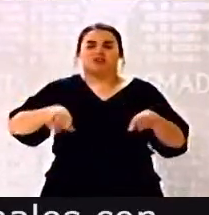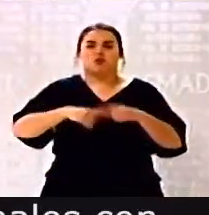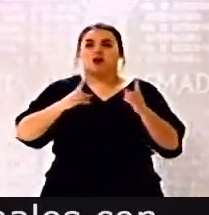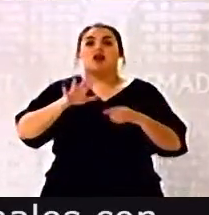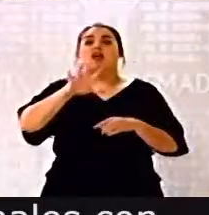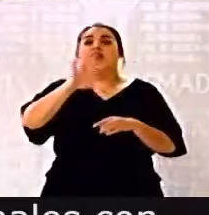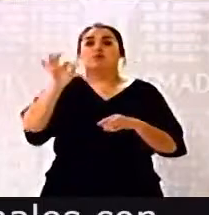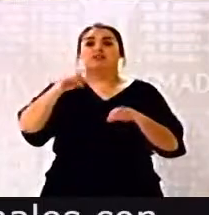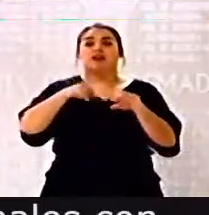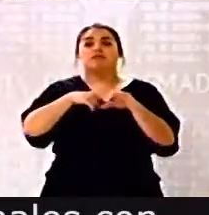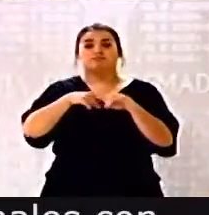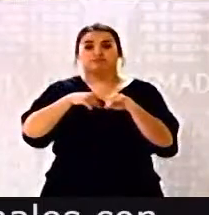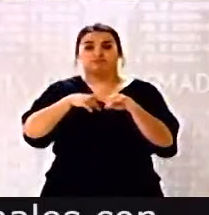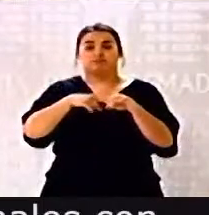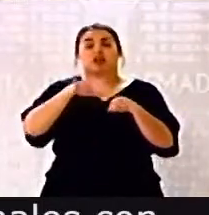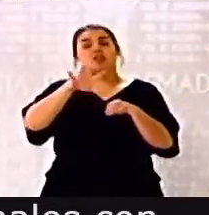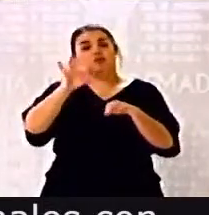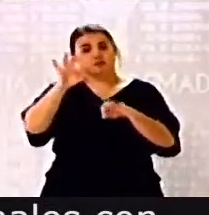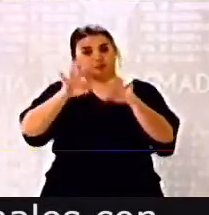aforo,